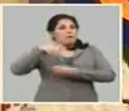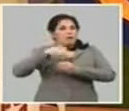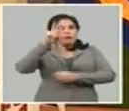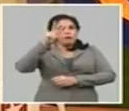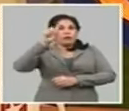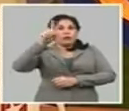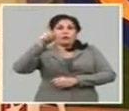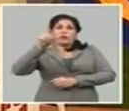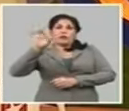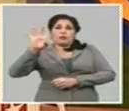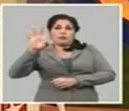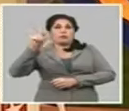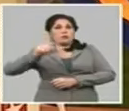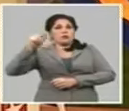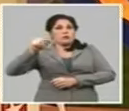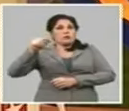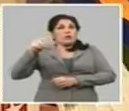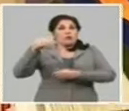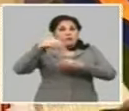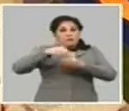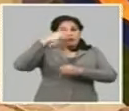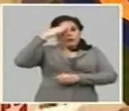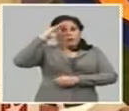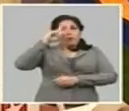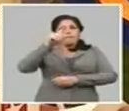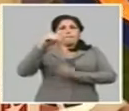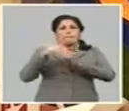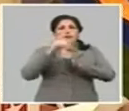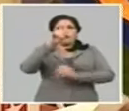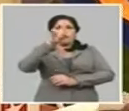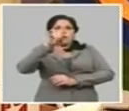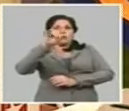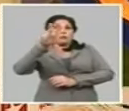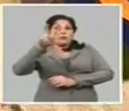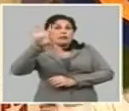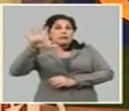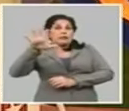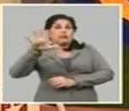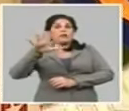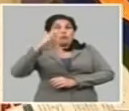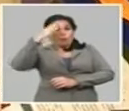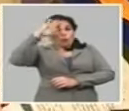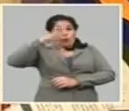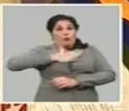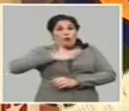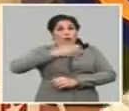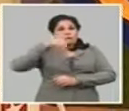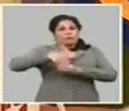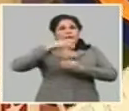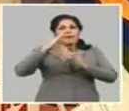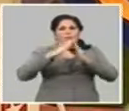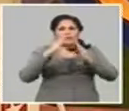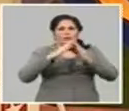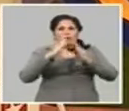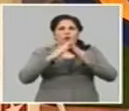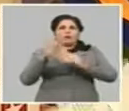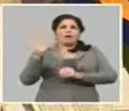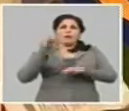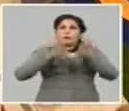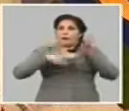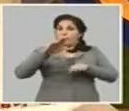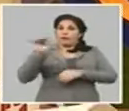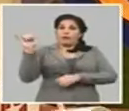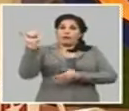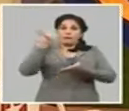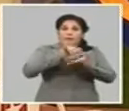218 emigrados en 1925 cubanos residentes según procedencia el